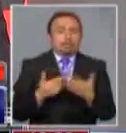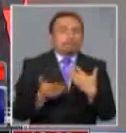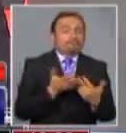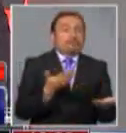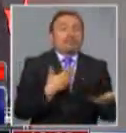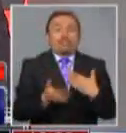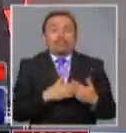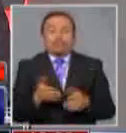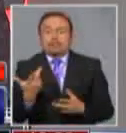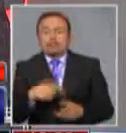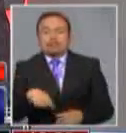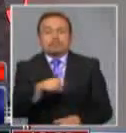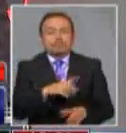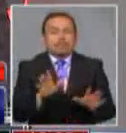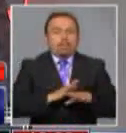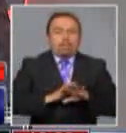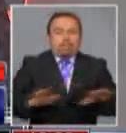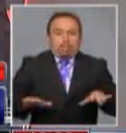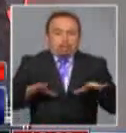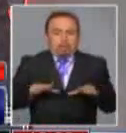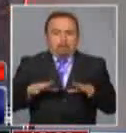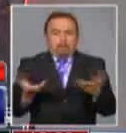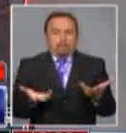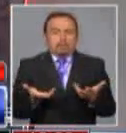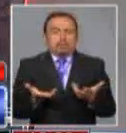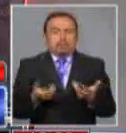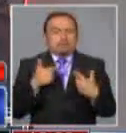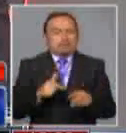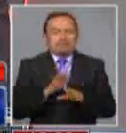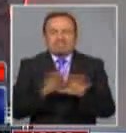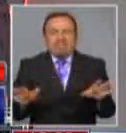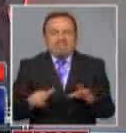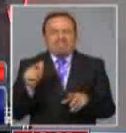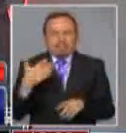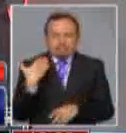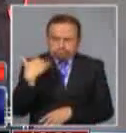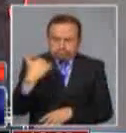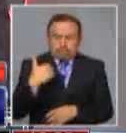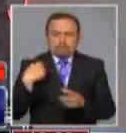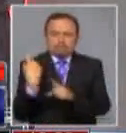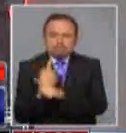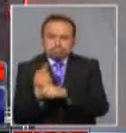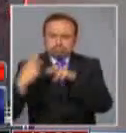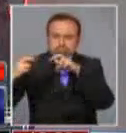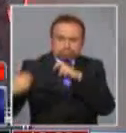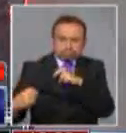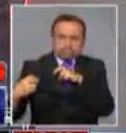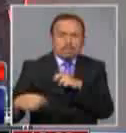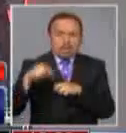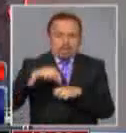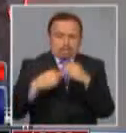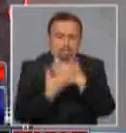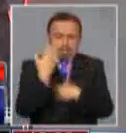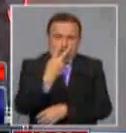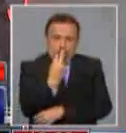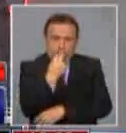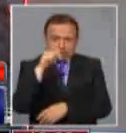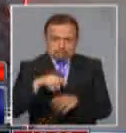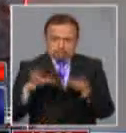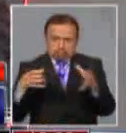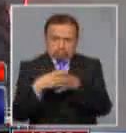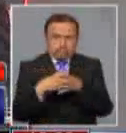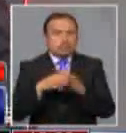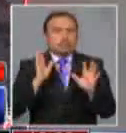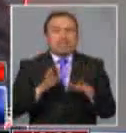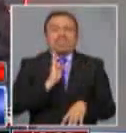están matando al señor cura porque la hora que es todavía Nadie nos ha llamado a conversar y nosotros mañana a las 12 del día nos vamos a reunir y